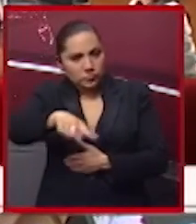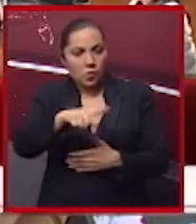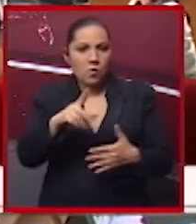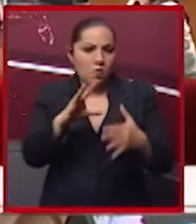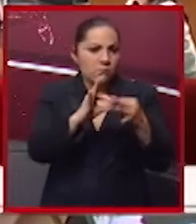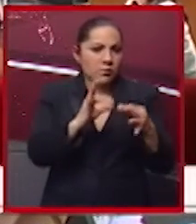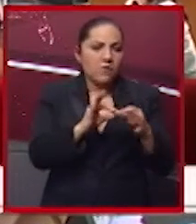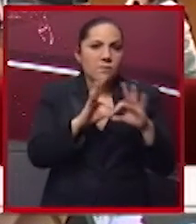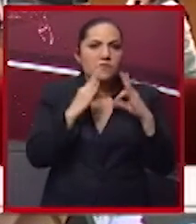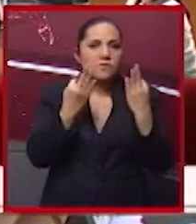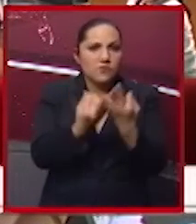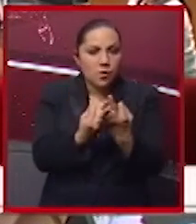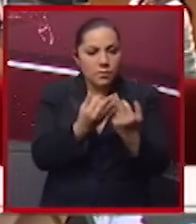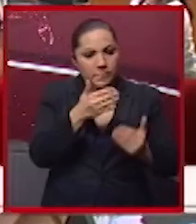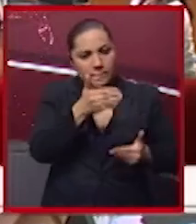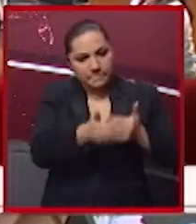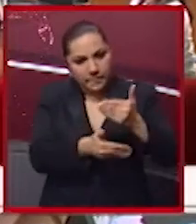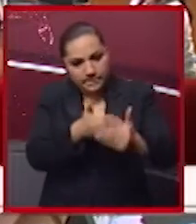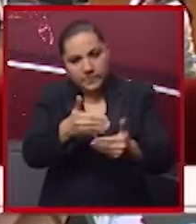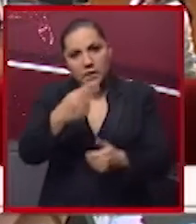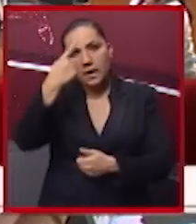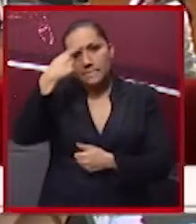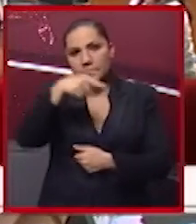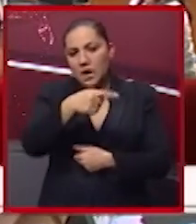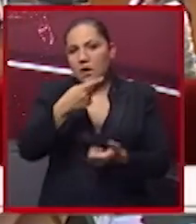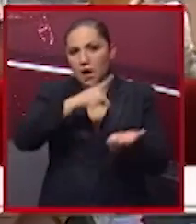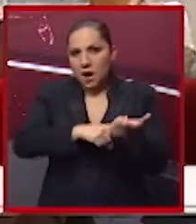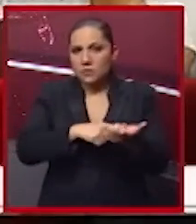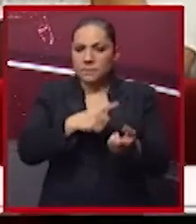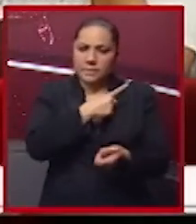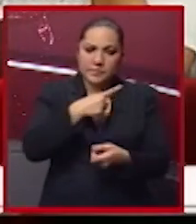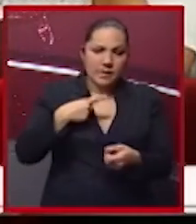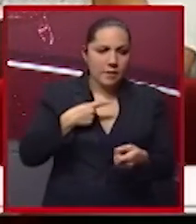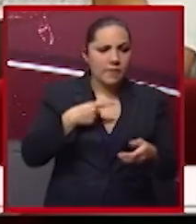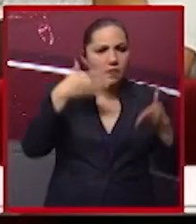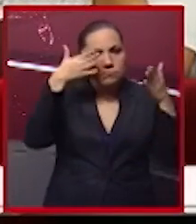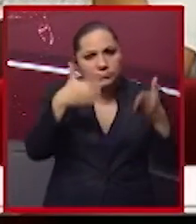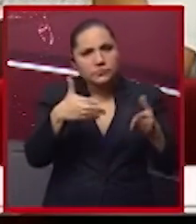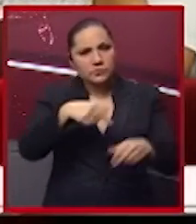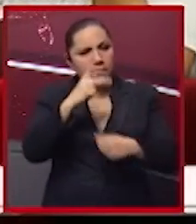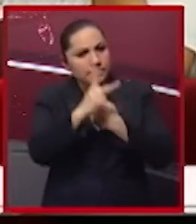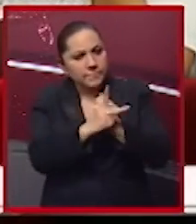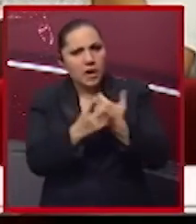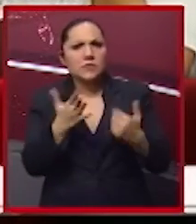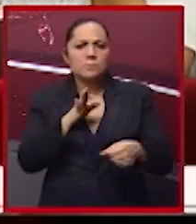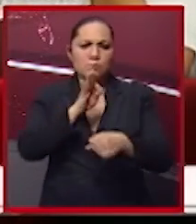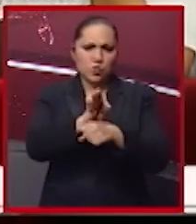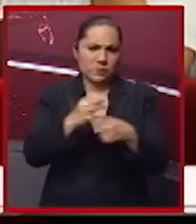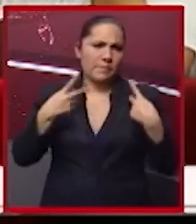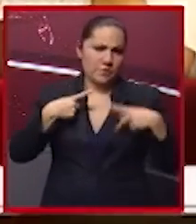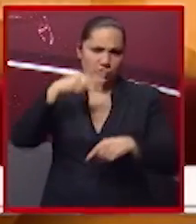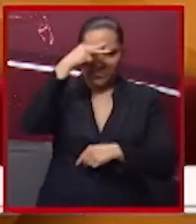en busca, México trabaja en busca de otorgarles visas de trabajo y proteger los derechos humanos. Así lo señaló.